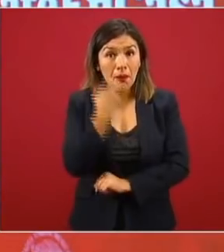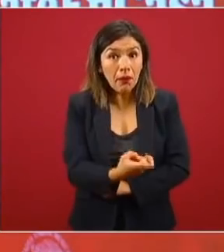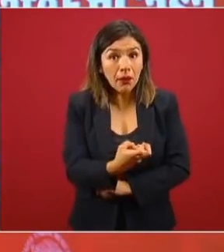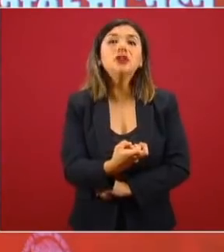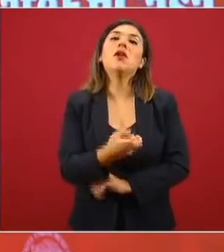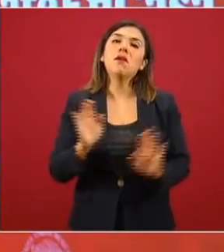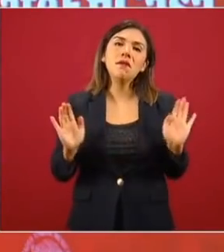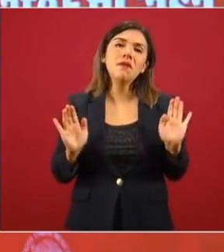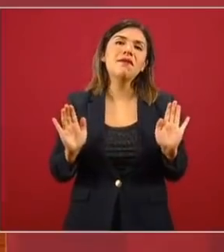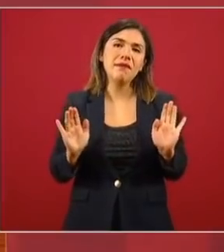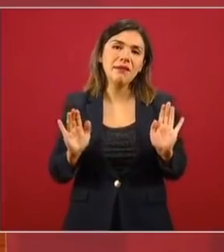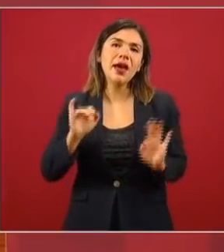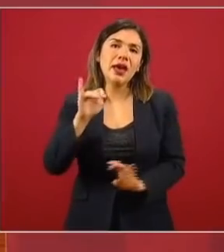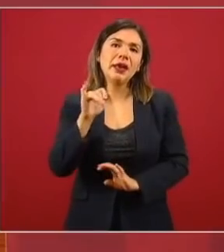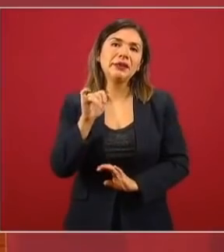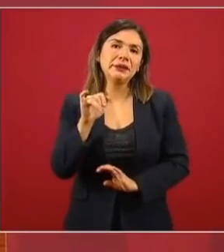pues sí